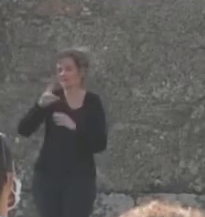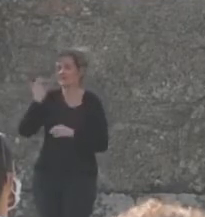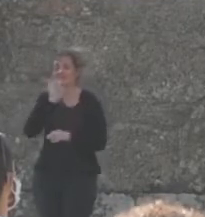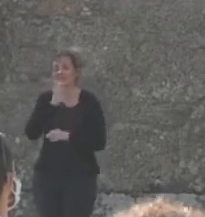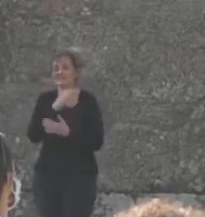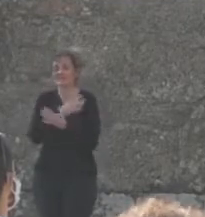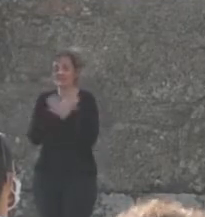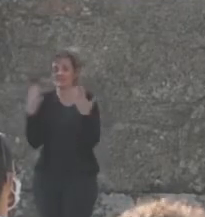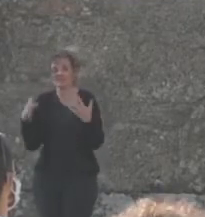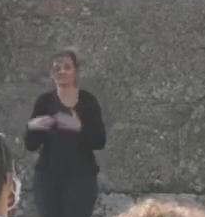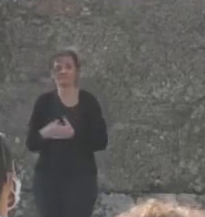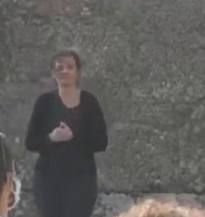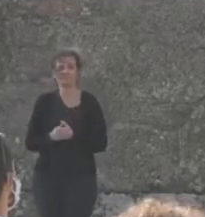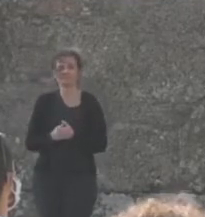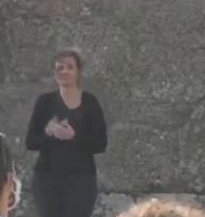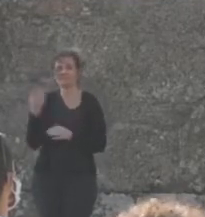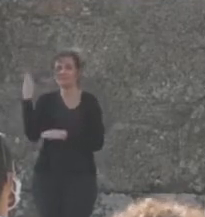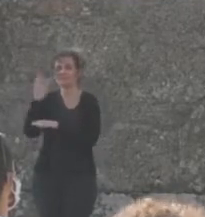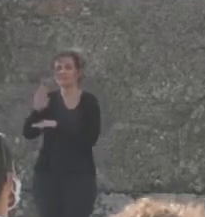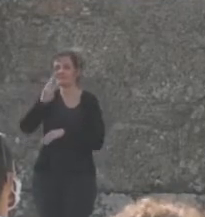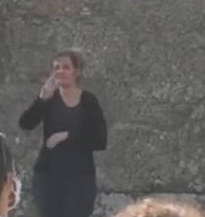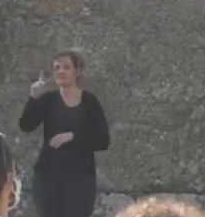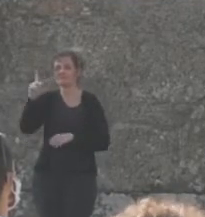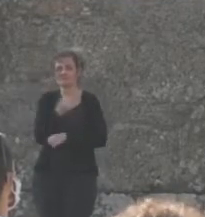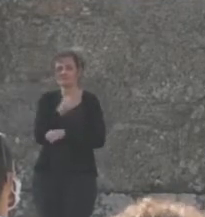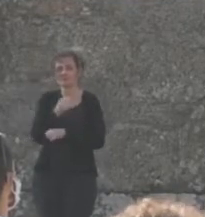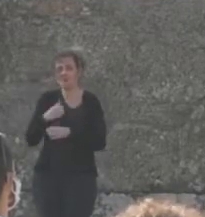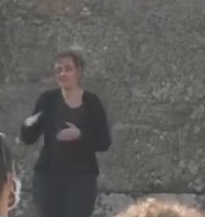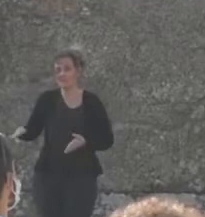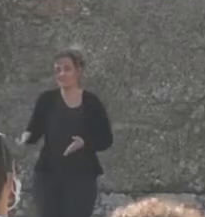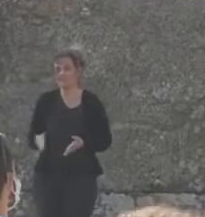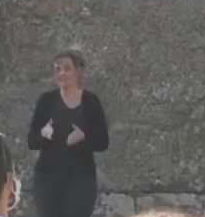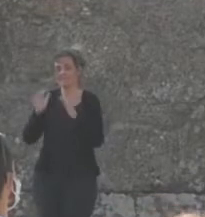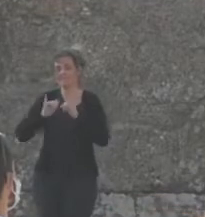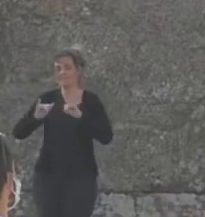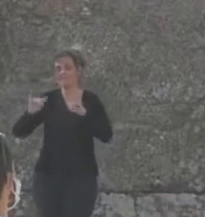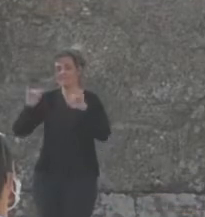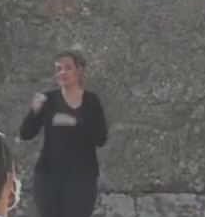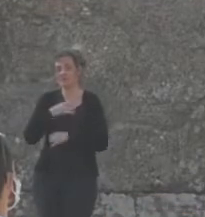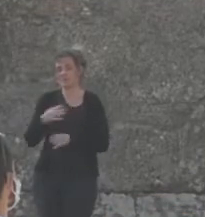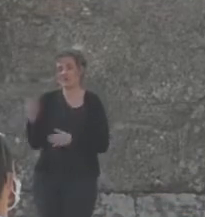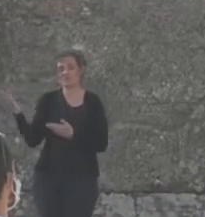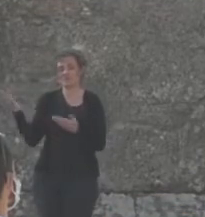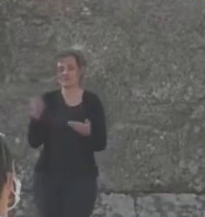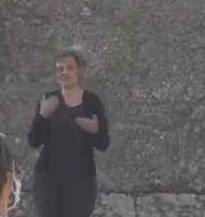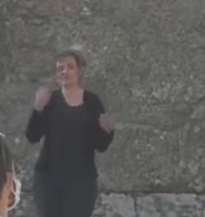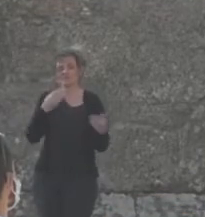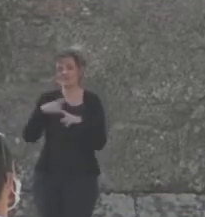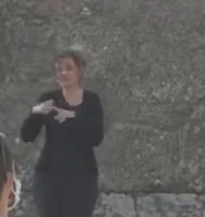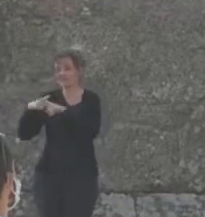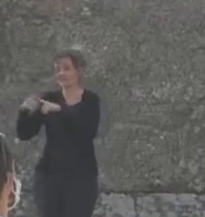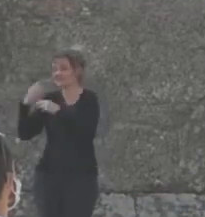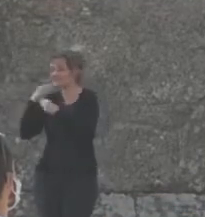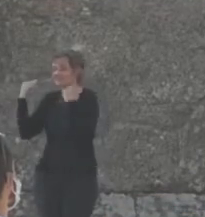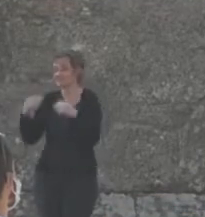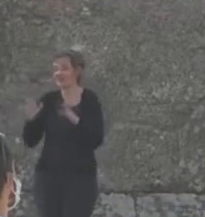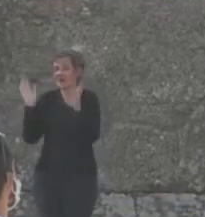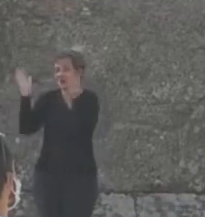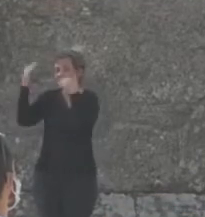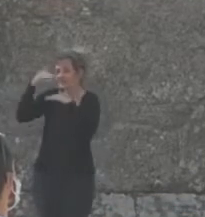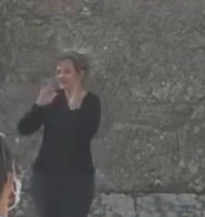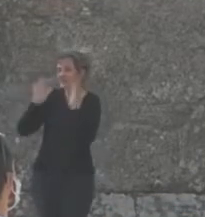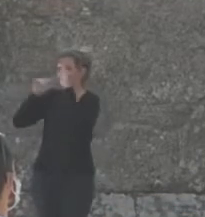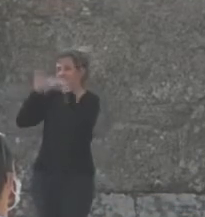XIX. O acto do 31 de decembro no Paseo Blanco, no que invitamos a diferentes historiadores que sempre atenden a